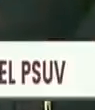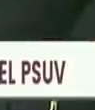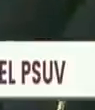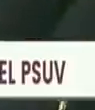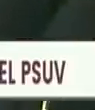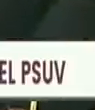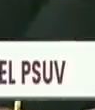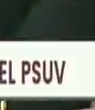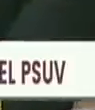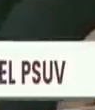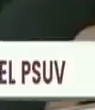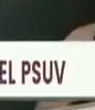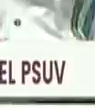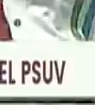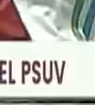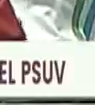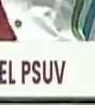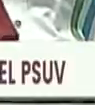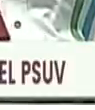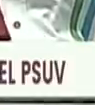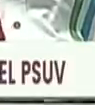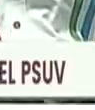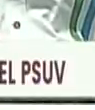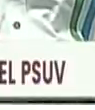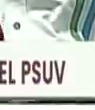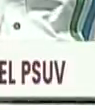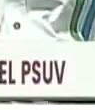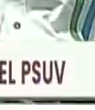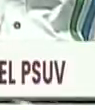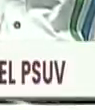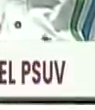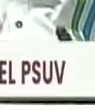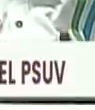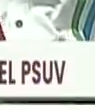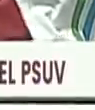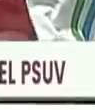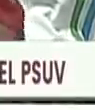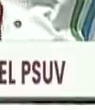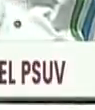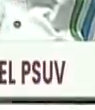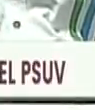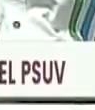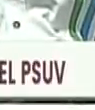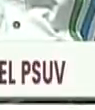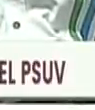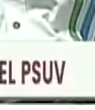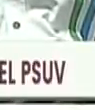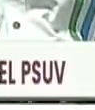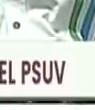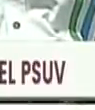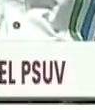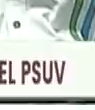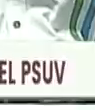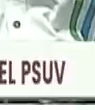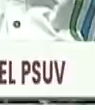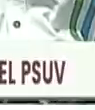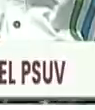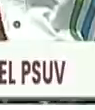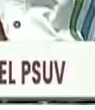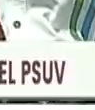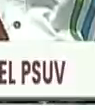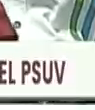queridos compatriotas, buenas tardes, compañeros, compañeras del Partido Socialista Unido de Venezuela, de